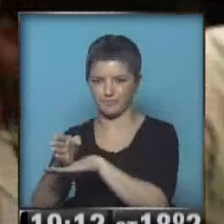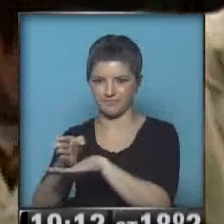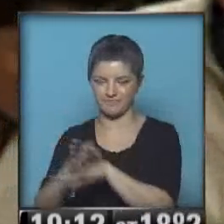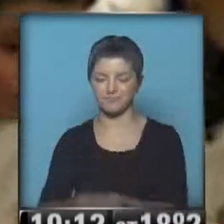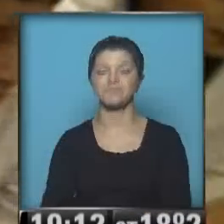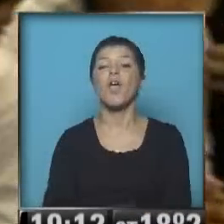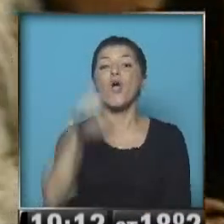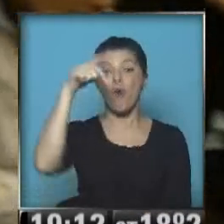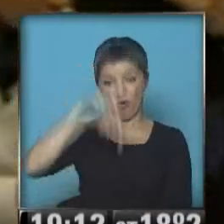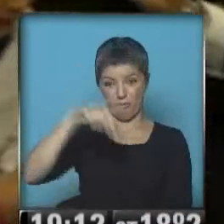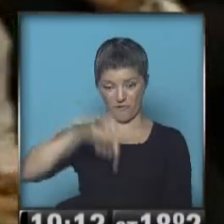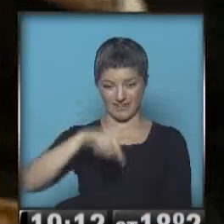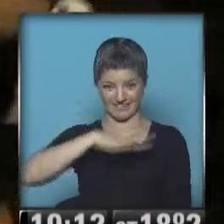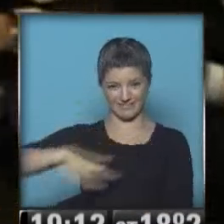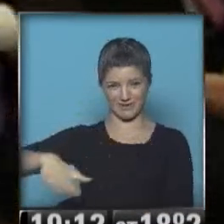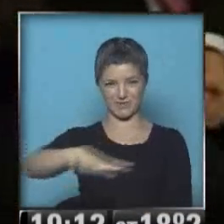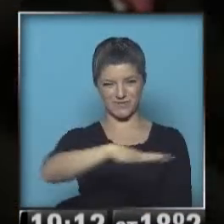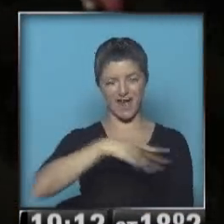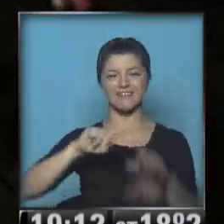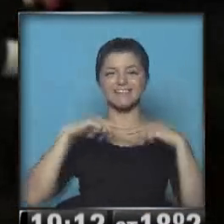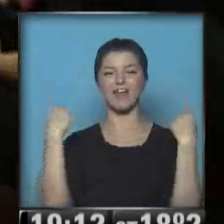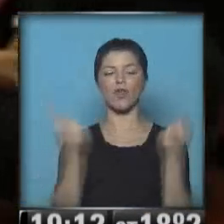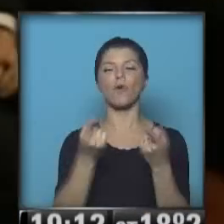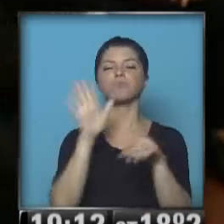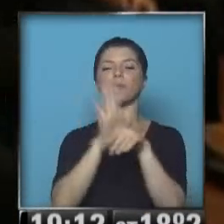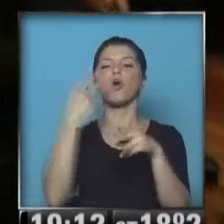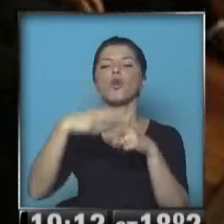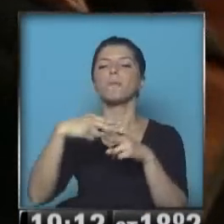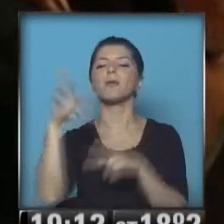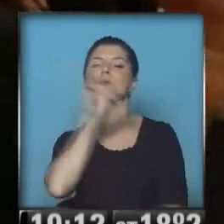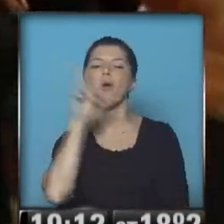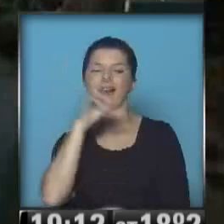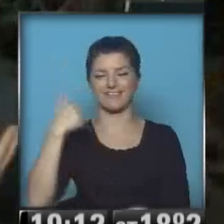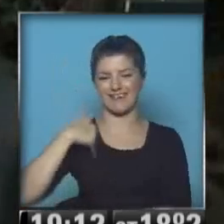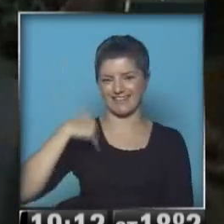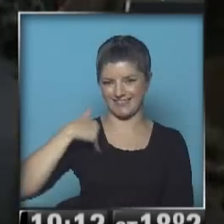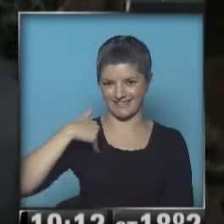Hoy aquí en este emblemático Salón Mujeres Argentinas del Bicentenario,